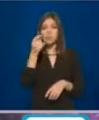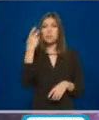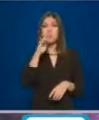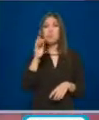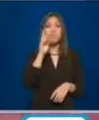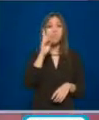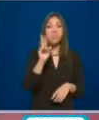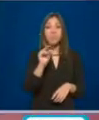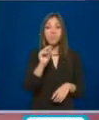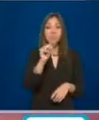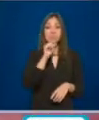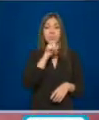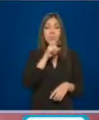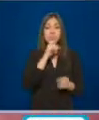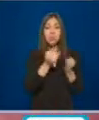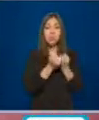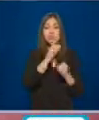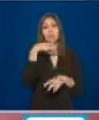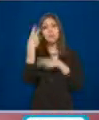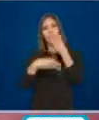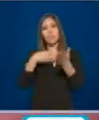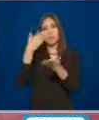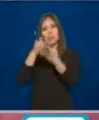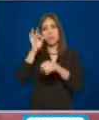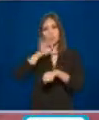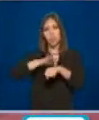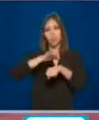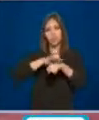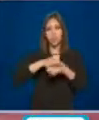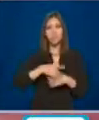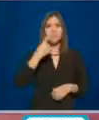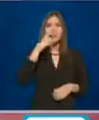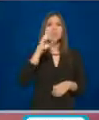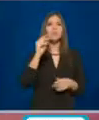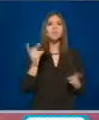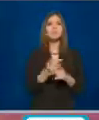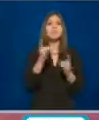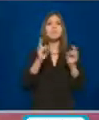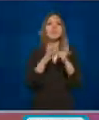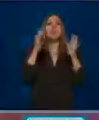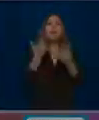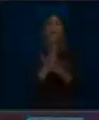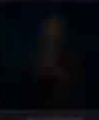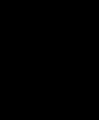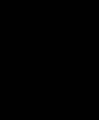inmediatamente dicen. Inmediatamente. ¿no? Dejar que Claro. pasen Pues a ya. complicaciones graves. Muy bien, doctor. Doctor, Muchísimas gracias. muchísimas gracias.